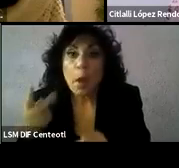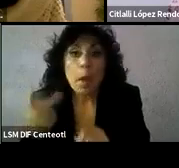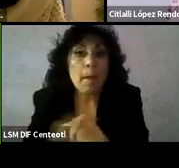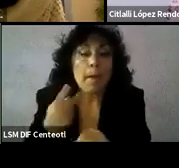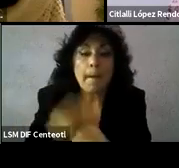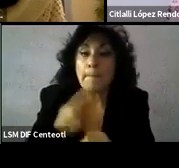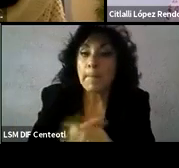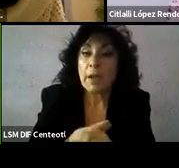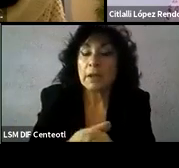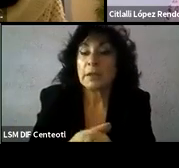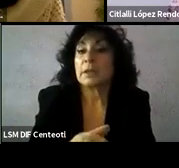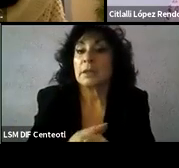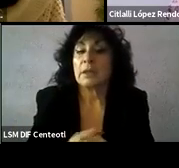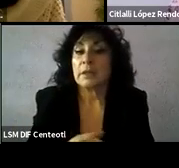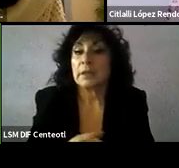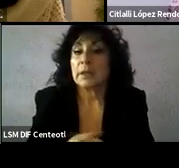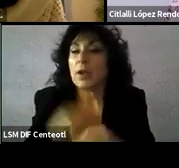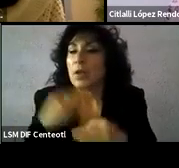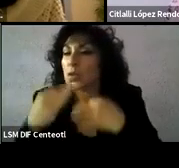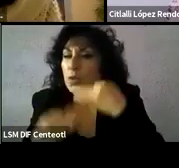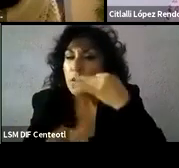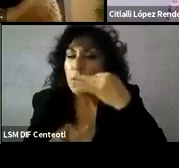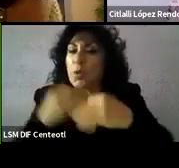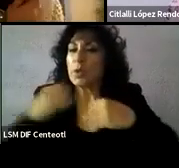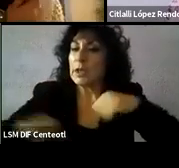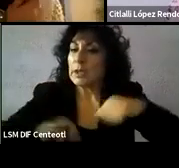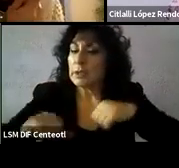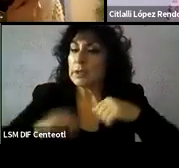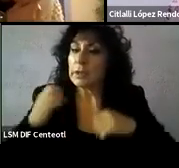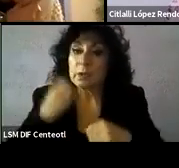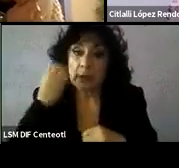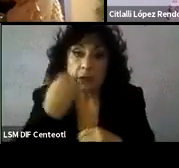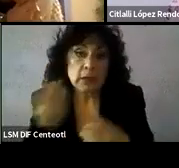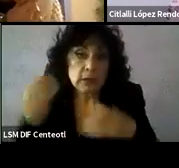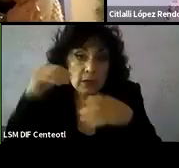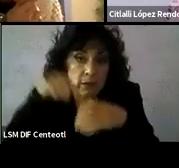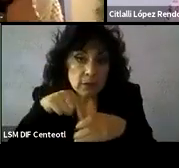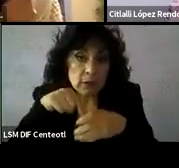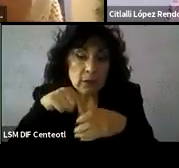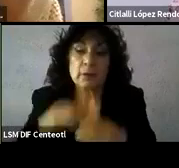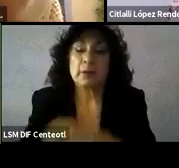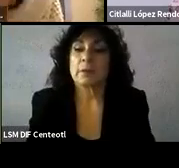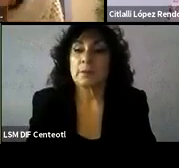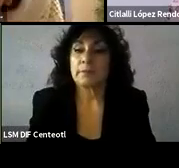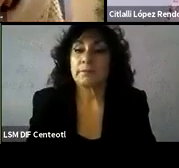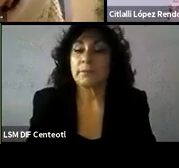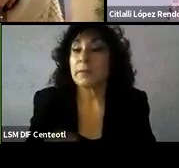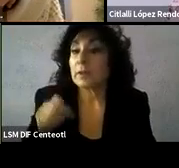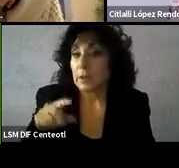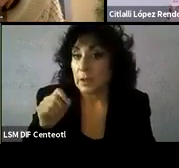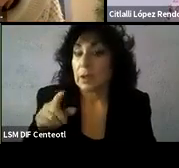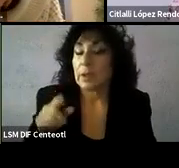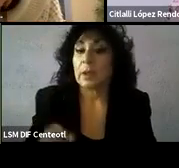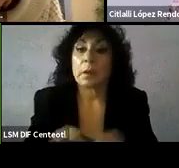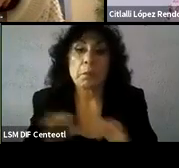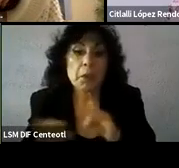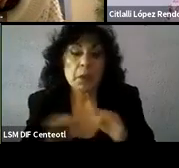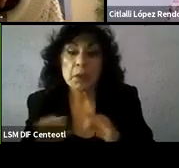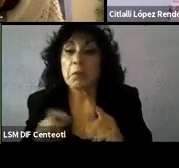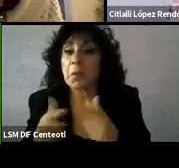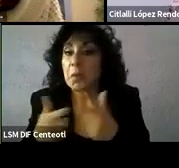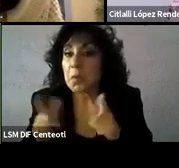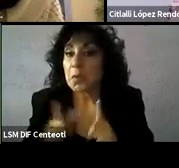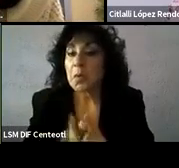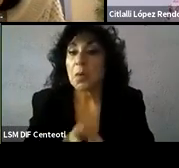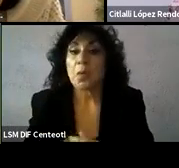sí, hemos escogido, aunque trabajamos también muchas veces, trabajando con grupos de mujeres, todo este tema de mediación de conflictos, a grupos de